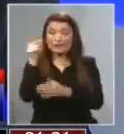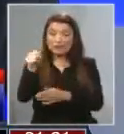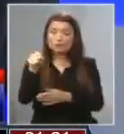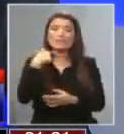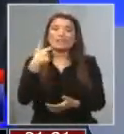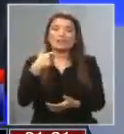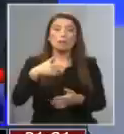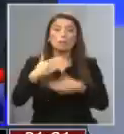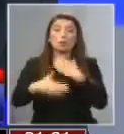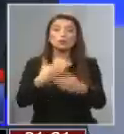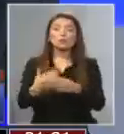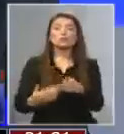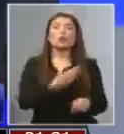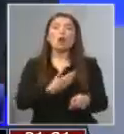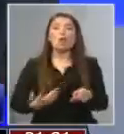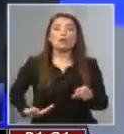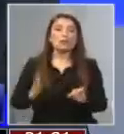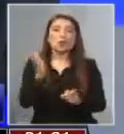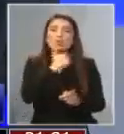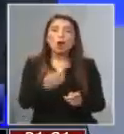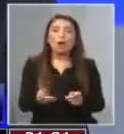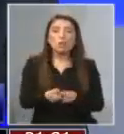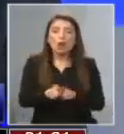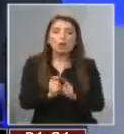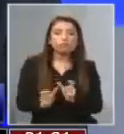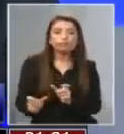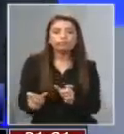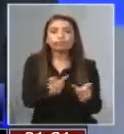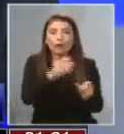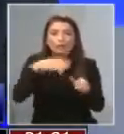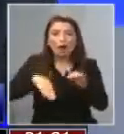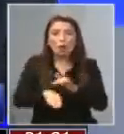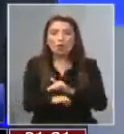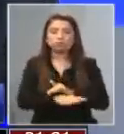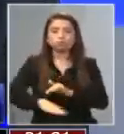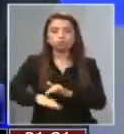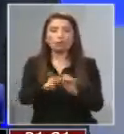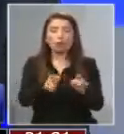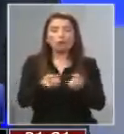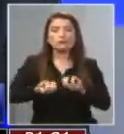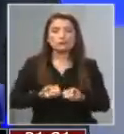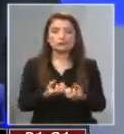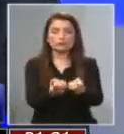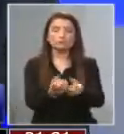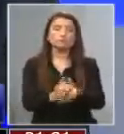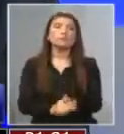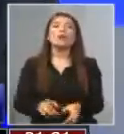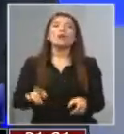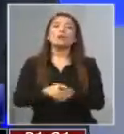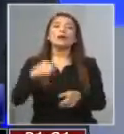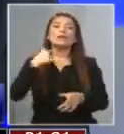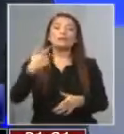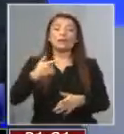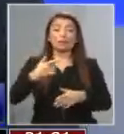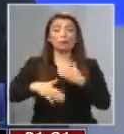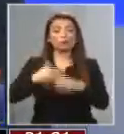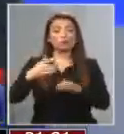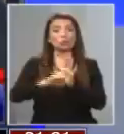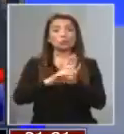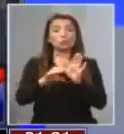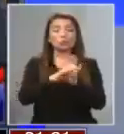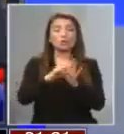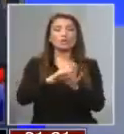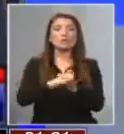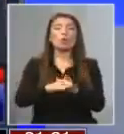Mi observación a eso sería que sería bueno empezar a pensar que el proceso constituyente tiene que legitimarse no ante la derecha, sino ante el país, que es un país